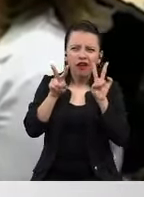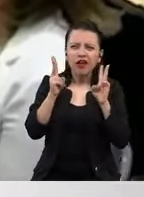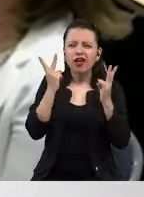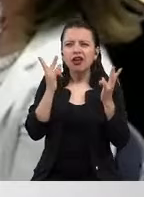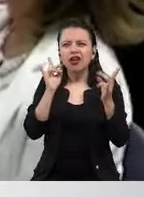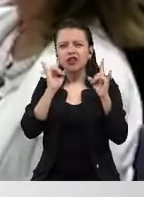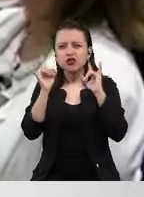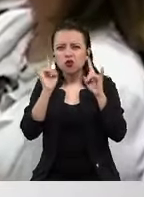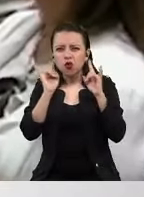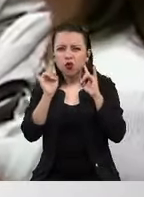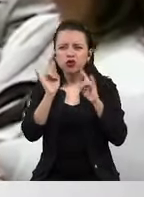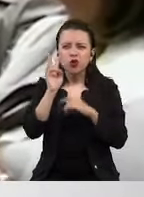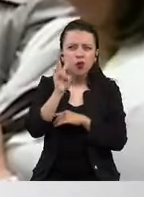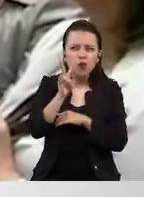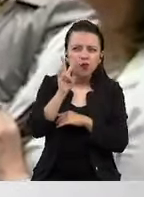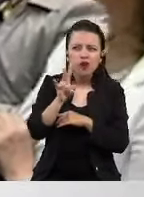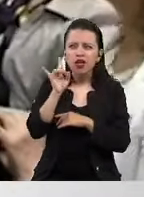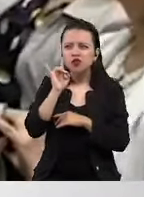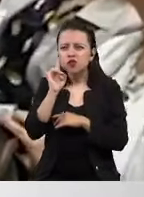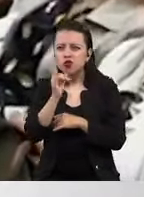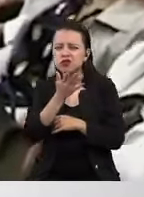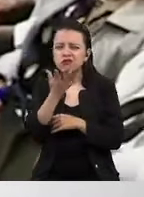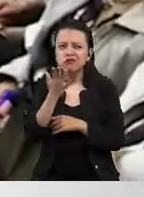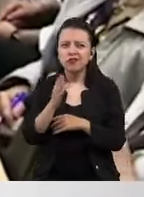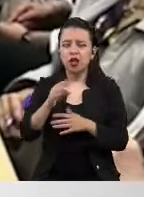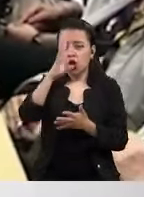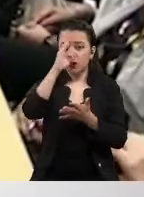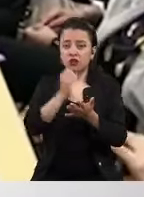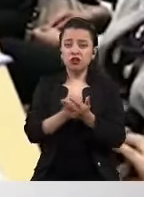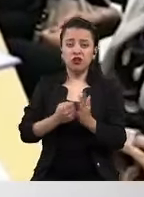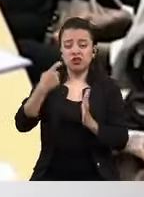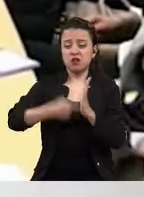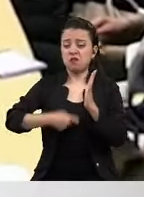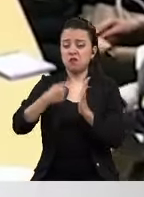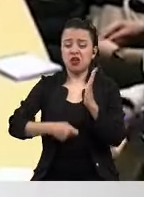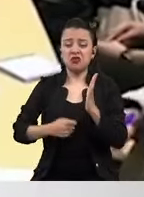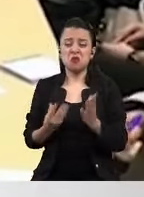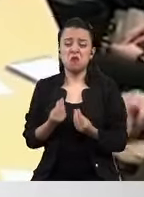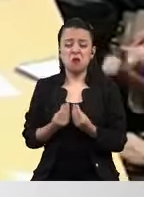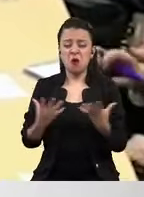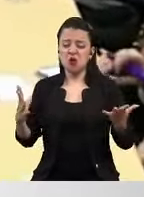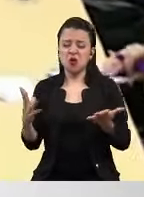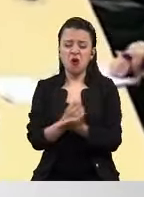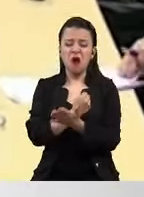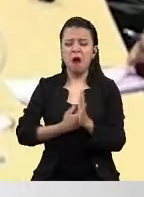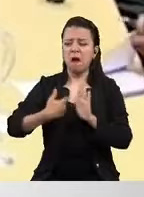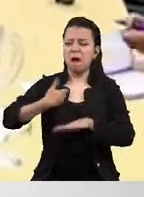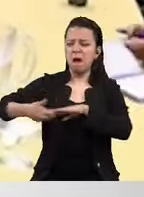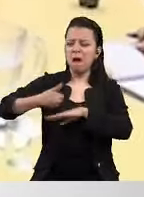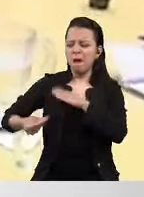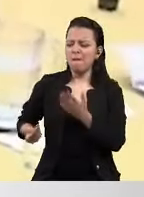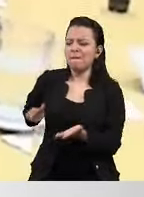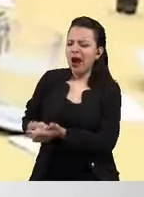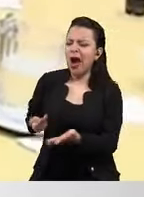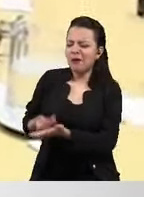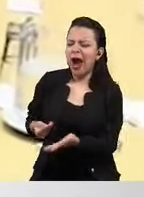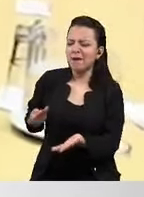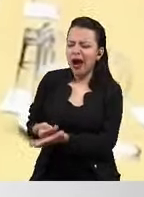en en los medios de comunicación la gente dice no es que me ir de Colombia porque Colombia es uno de los países donde más se paga